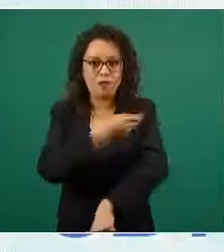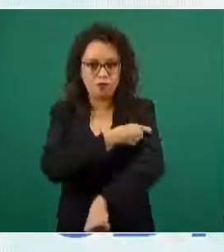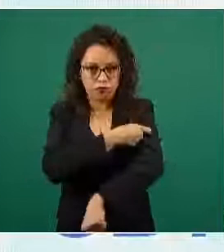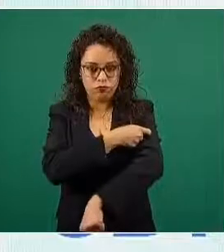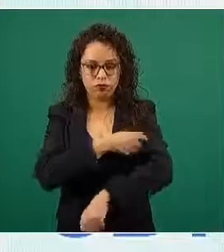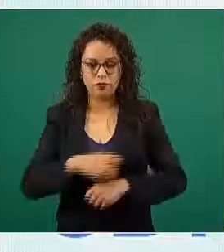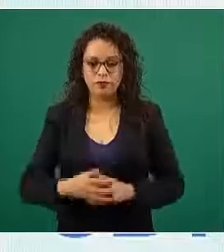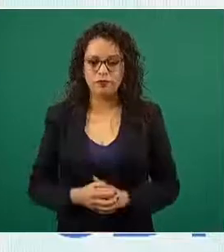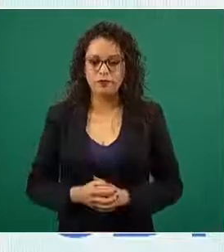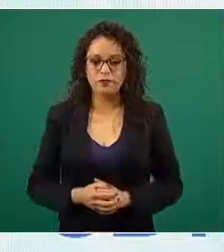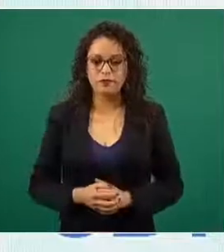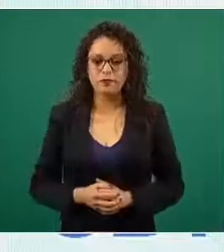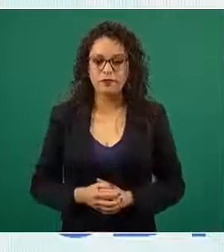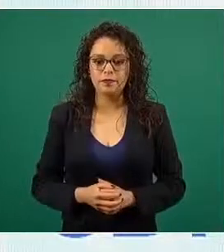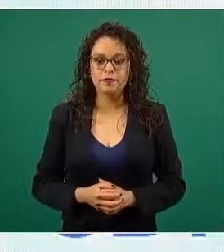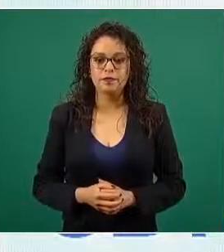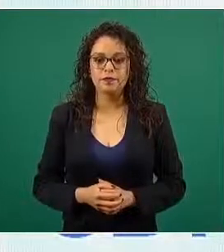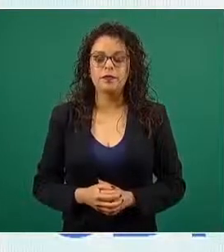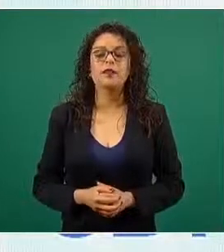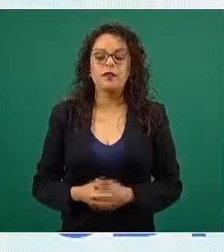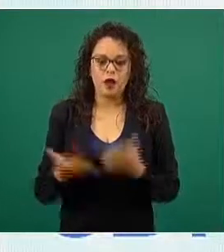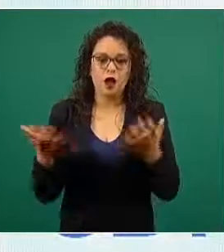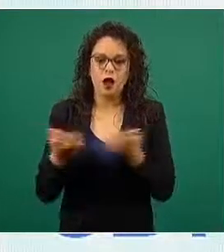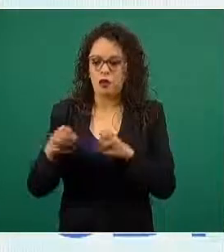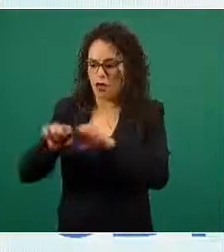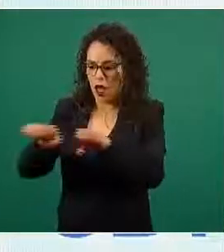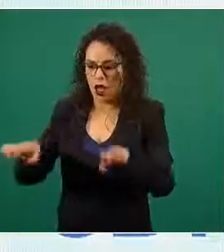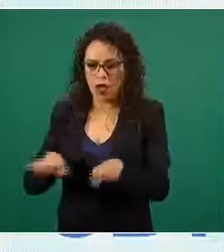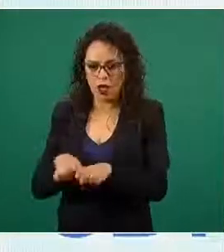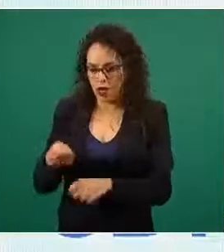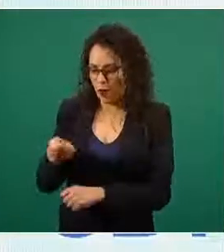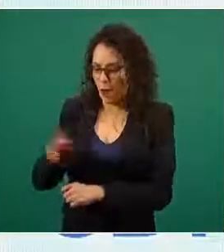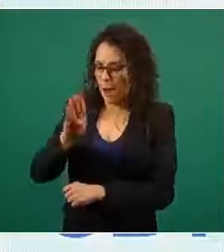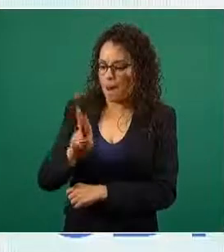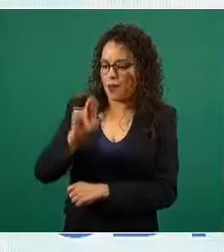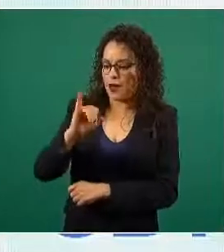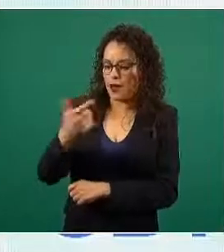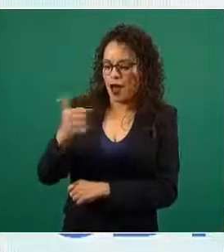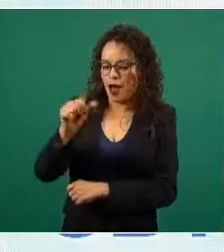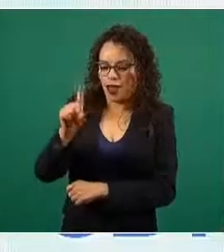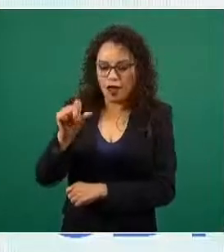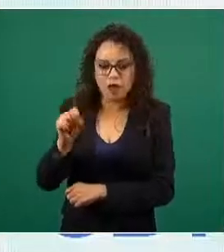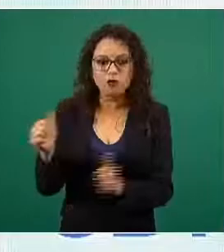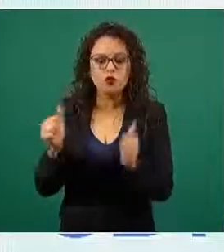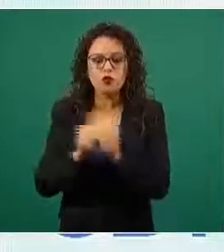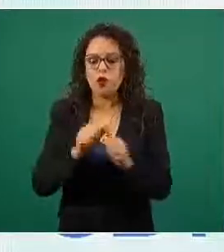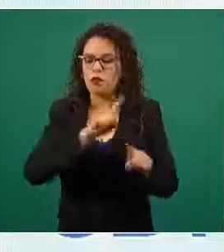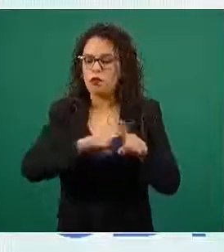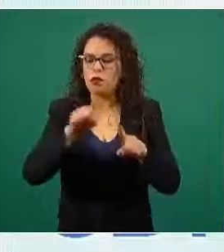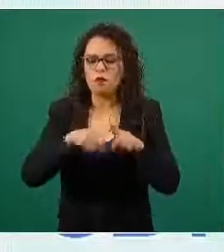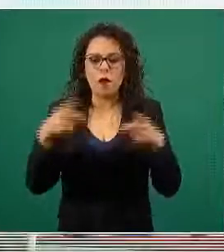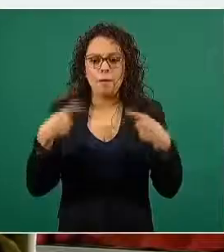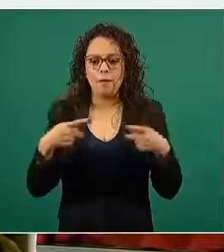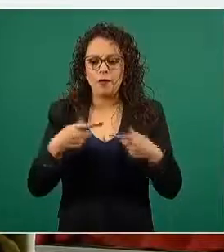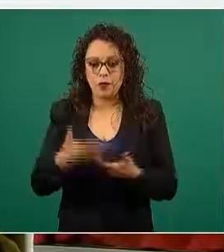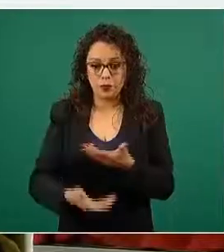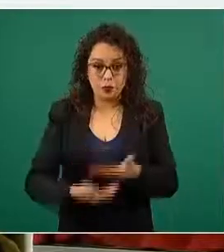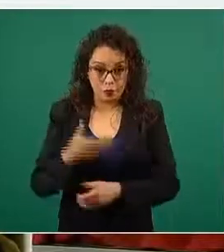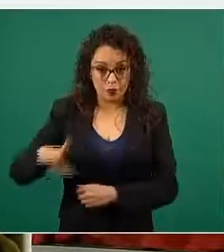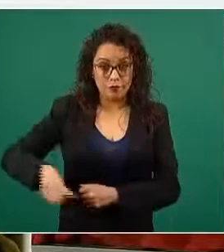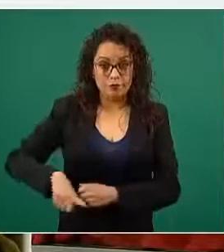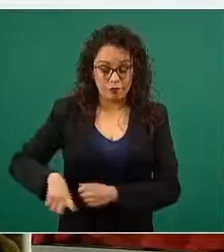brigadas constituidas por múltiples personas funcionarias que estarán